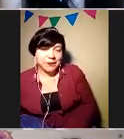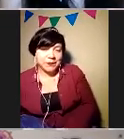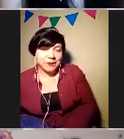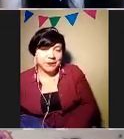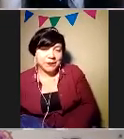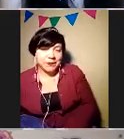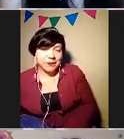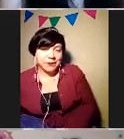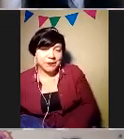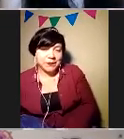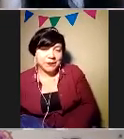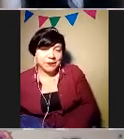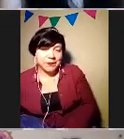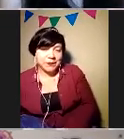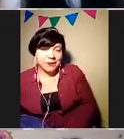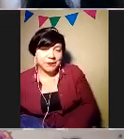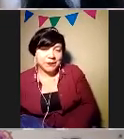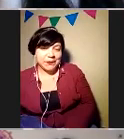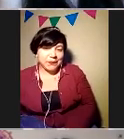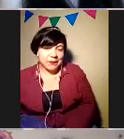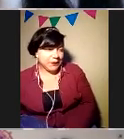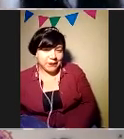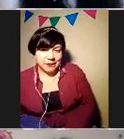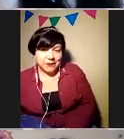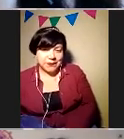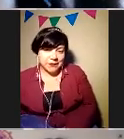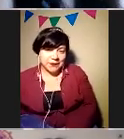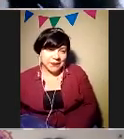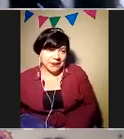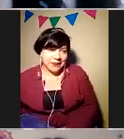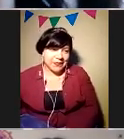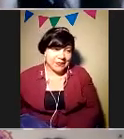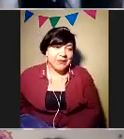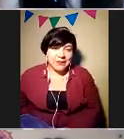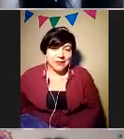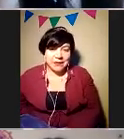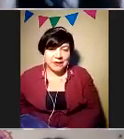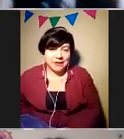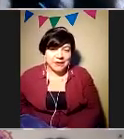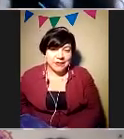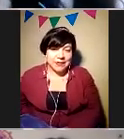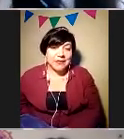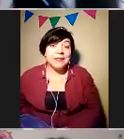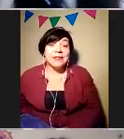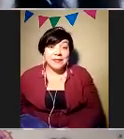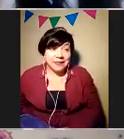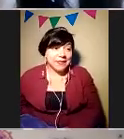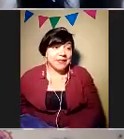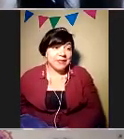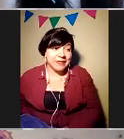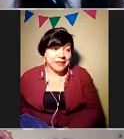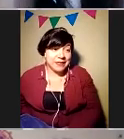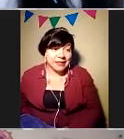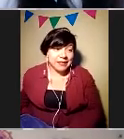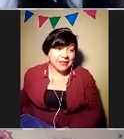dure. Estamos súper acostumbrados ya a que una zapatilla nos dure 3 meses, o que sea muy bonita y no sea cómoda, o que